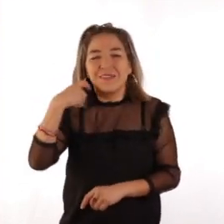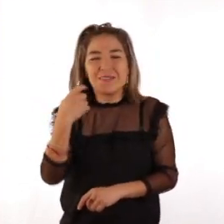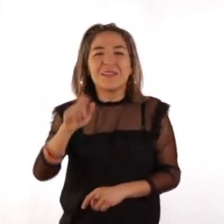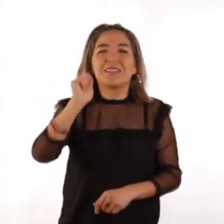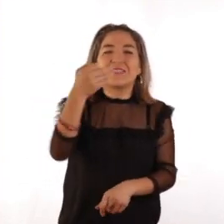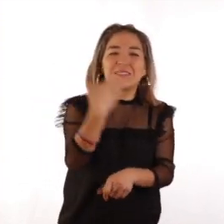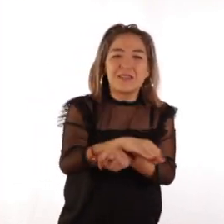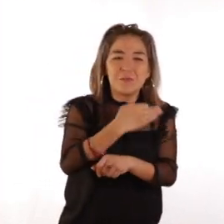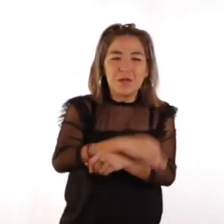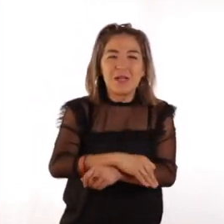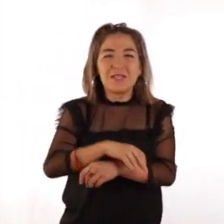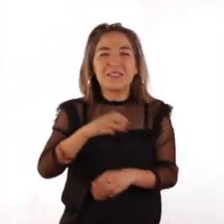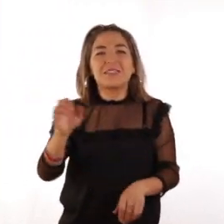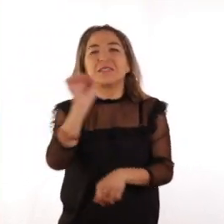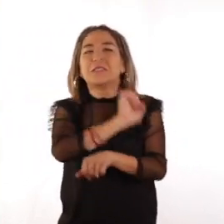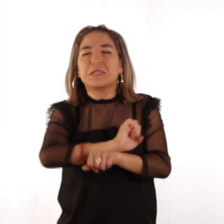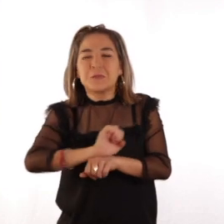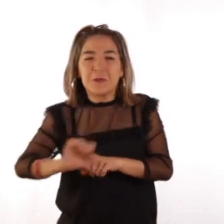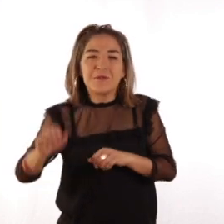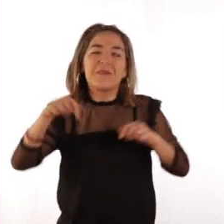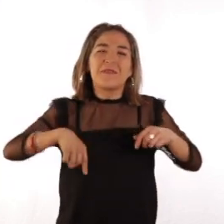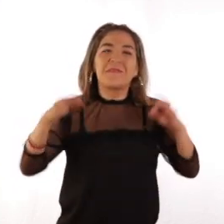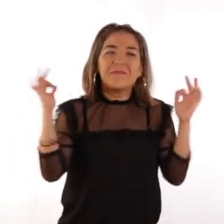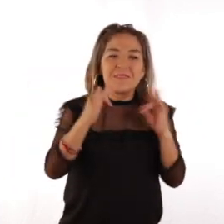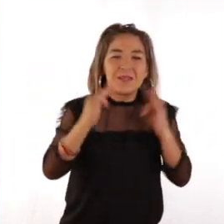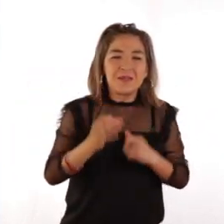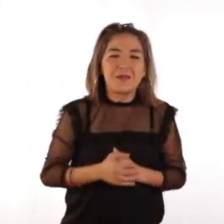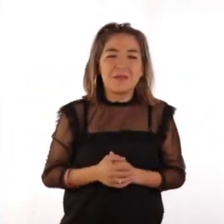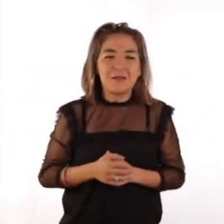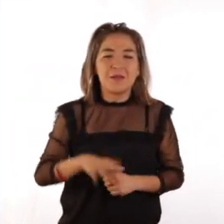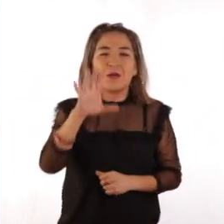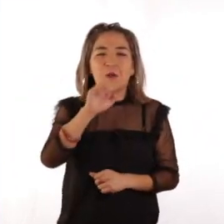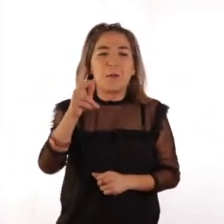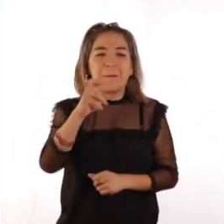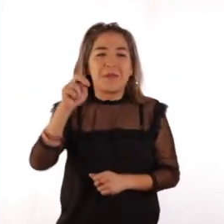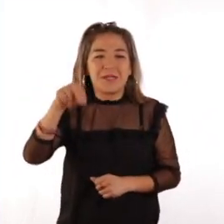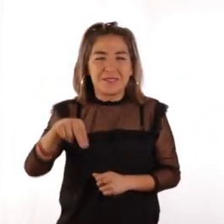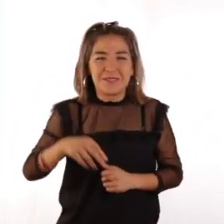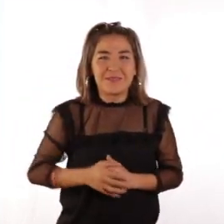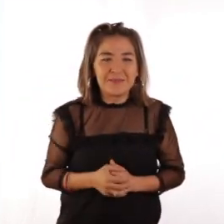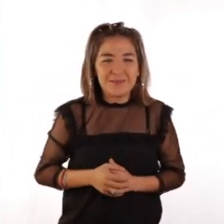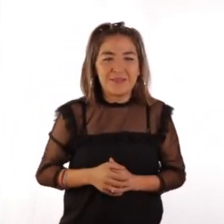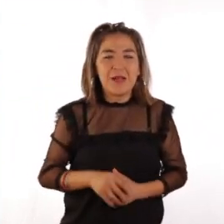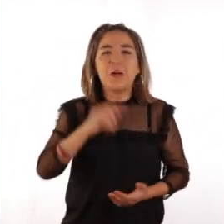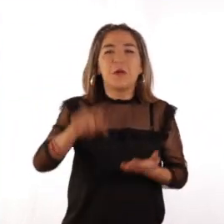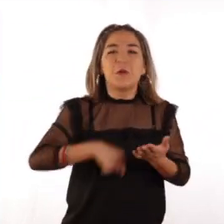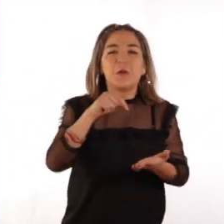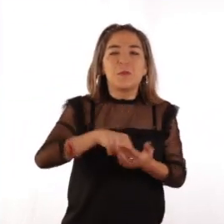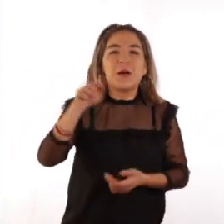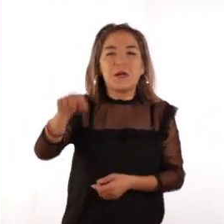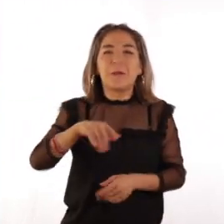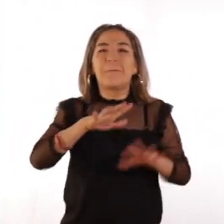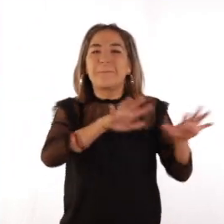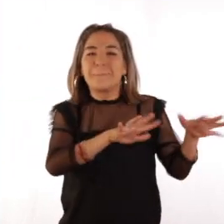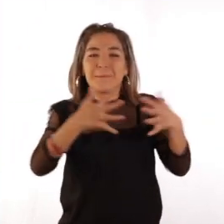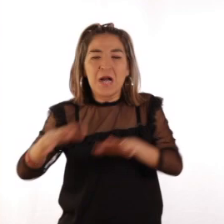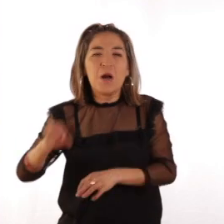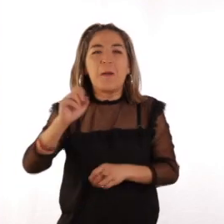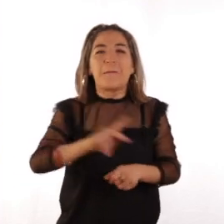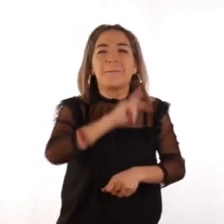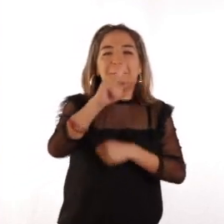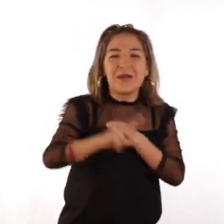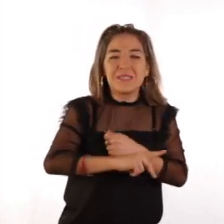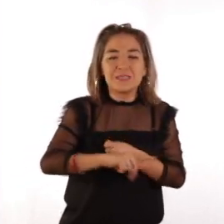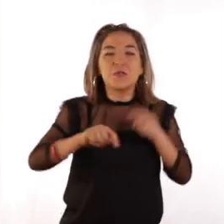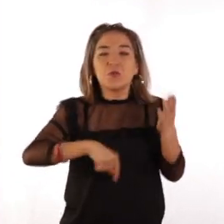climas secos, climas temporales y semitemplados y climas fríos. Copen. Nombre que se le da a la costa de un mar,